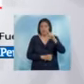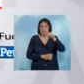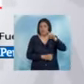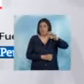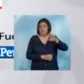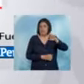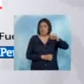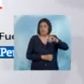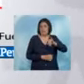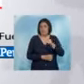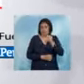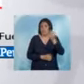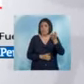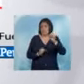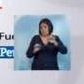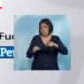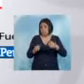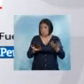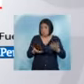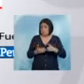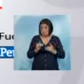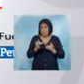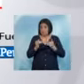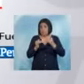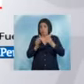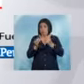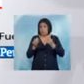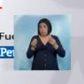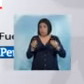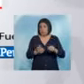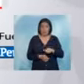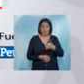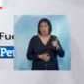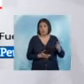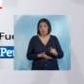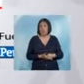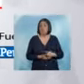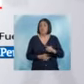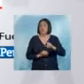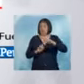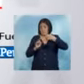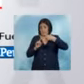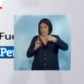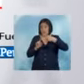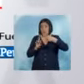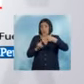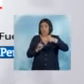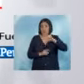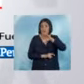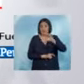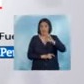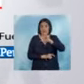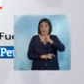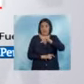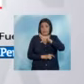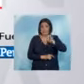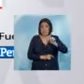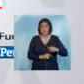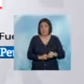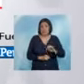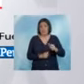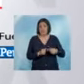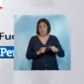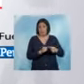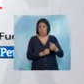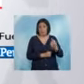Fujimori, que parece que sí tiene una ventaja bastante considerable frente a los demás. Así es. Luego es seguido por Cecilia Chacón, la número